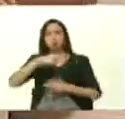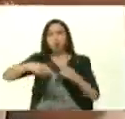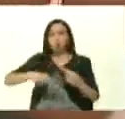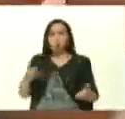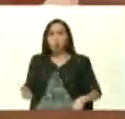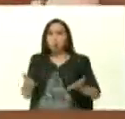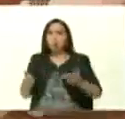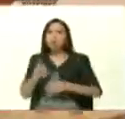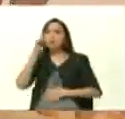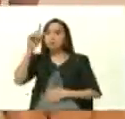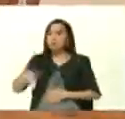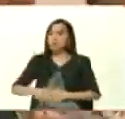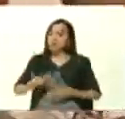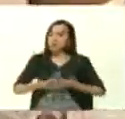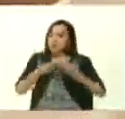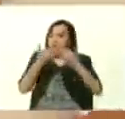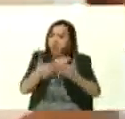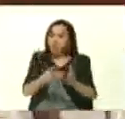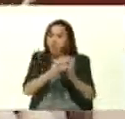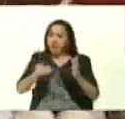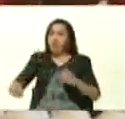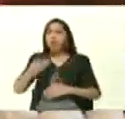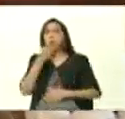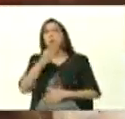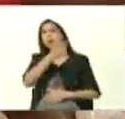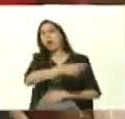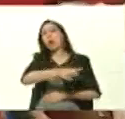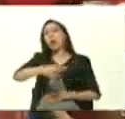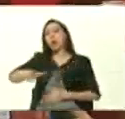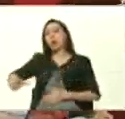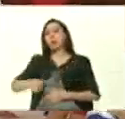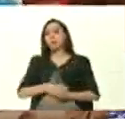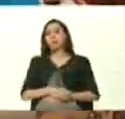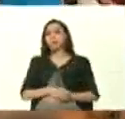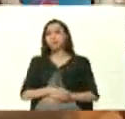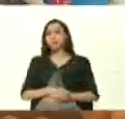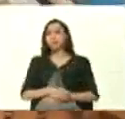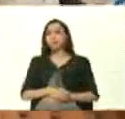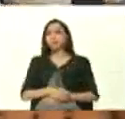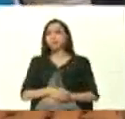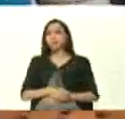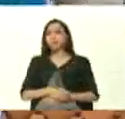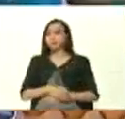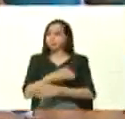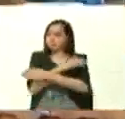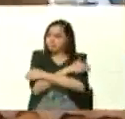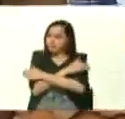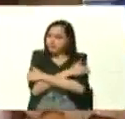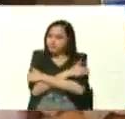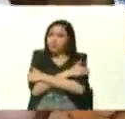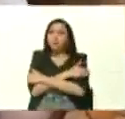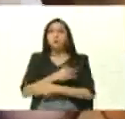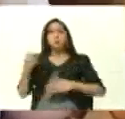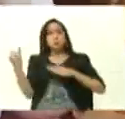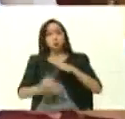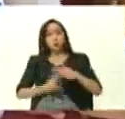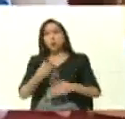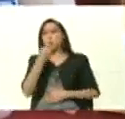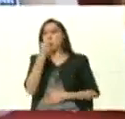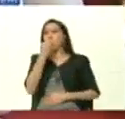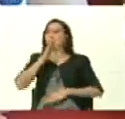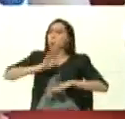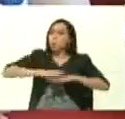Bolivariana, pero también que garantice el derecho a la alimentación sensible a la nutrición. Así es, felicitamos al Instituto Nacional de Nutrición